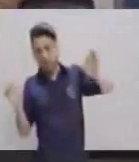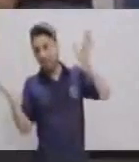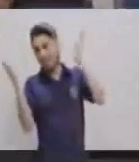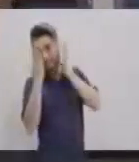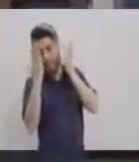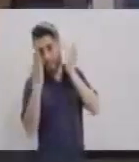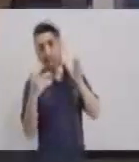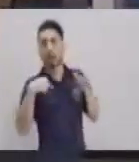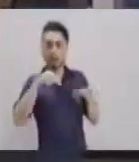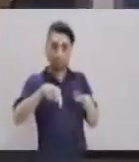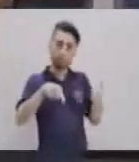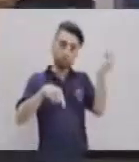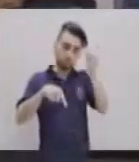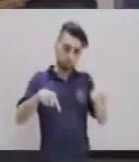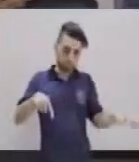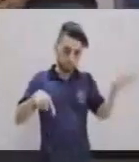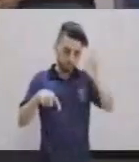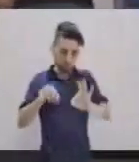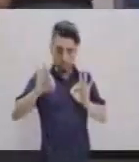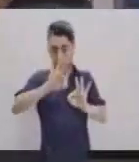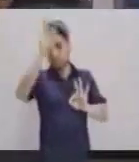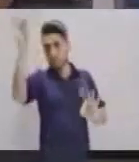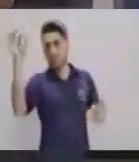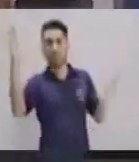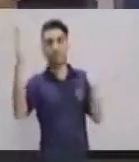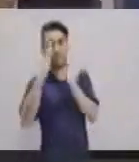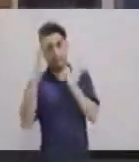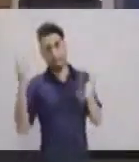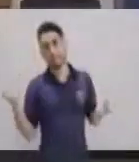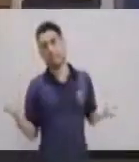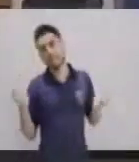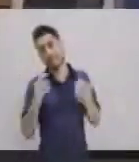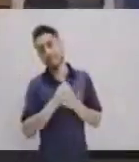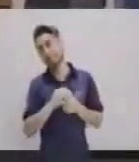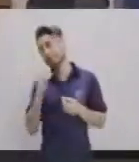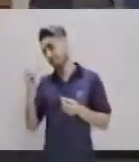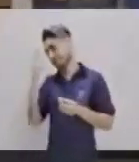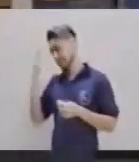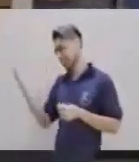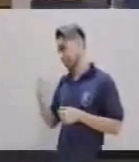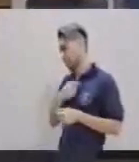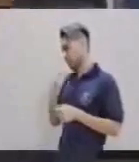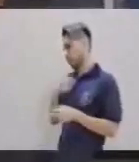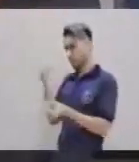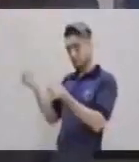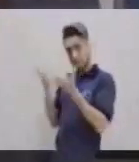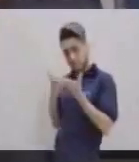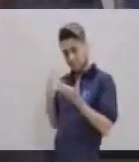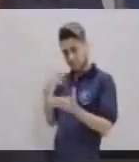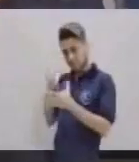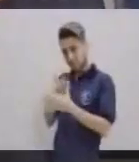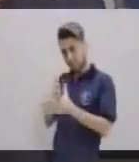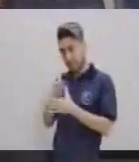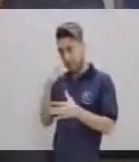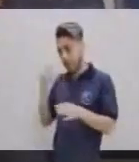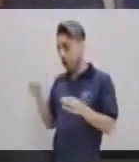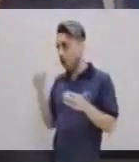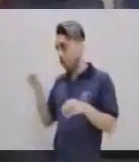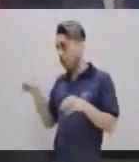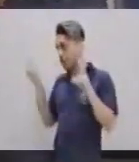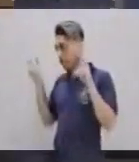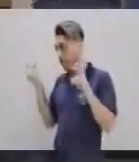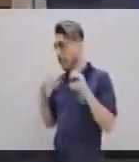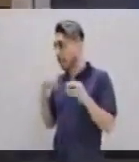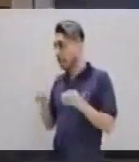Si yo grafico de este lado, grafico al frente. Bueno, profe, muchas gracias por habernos compartido la aplicación de este